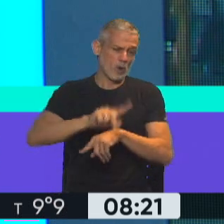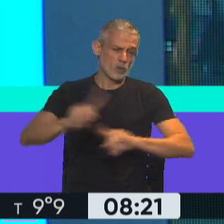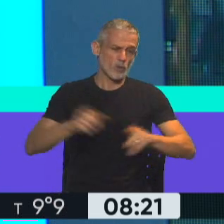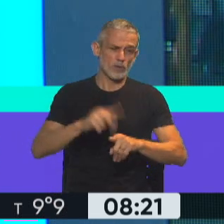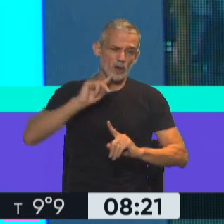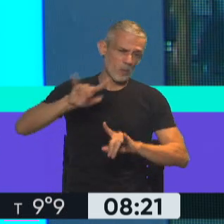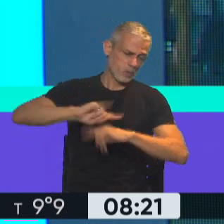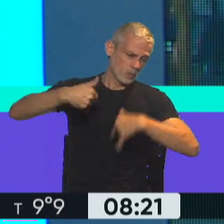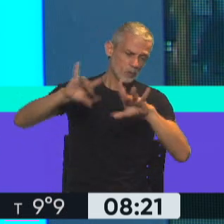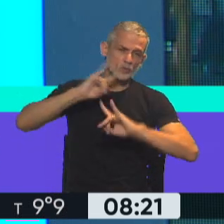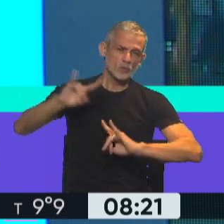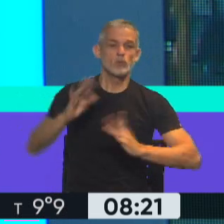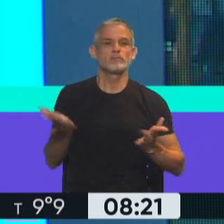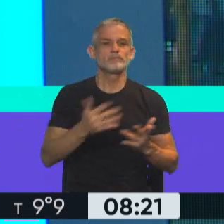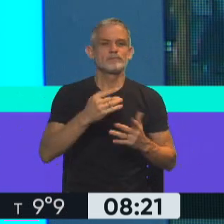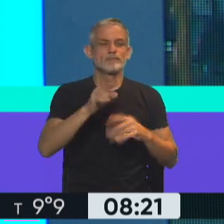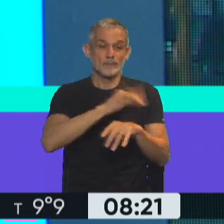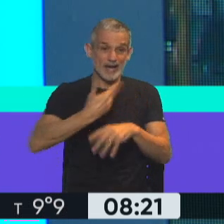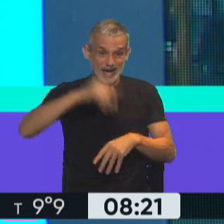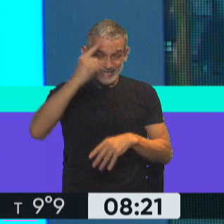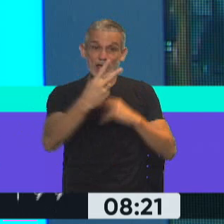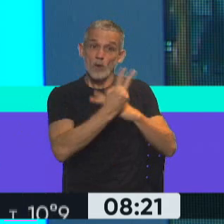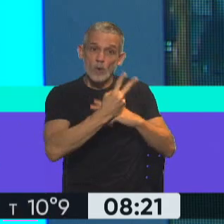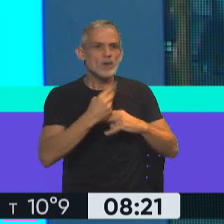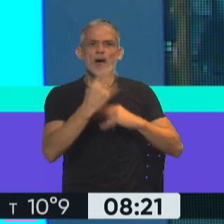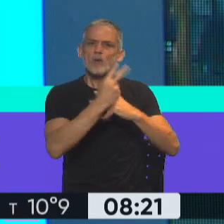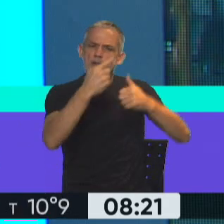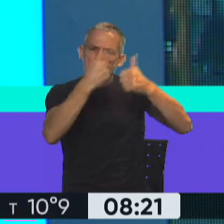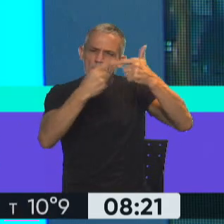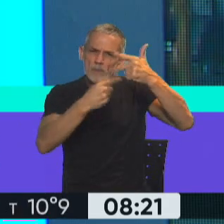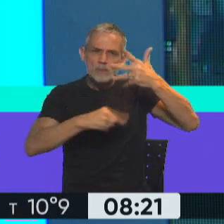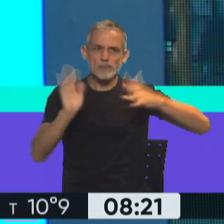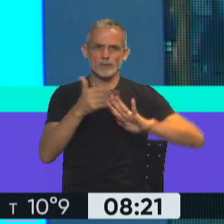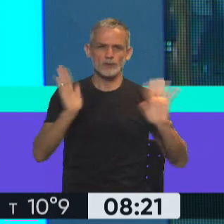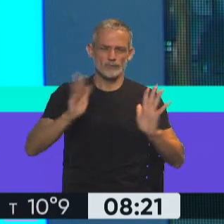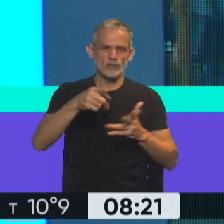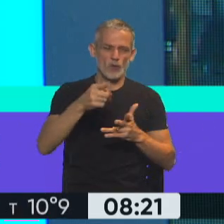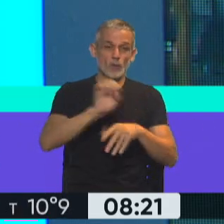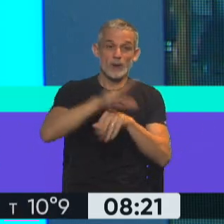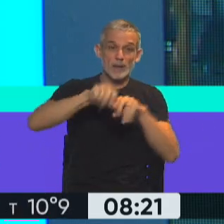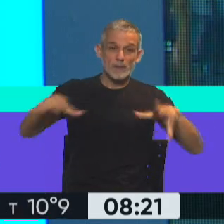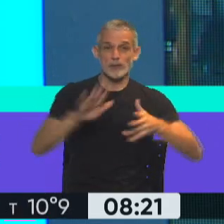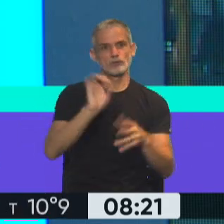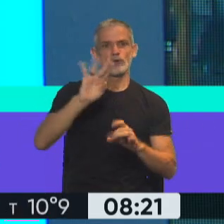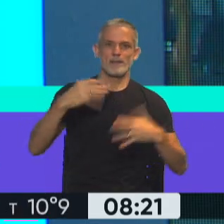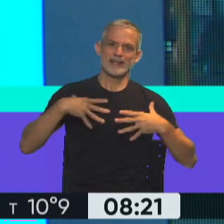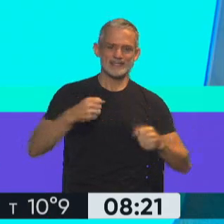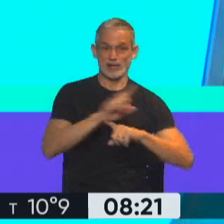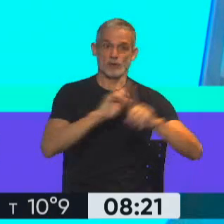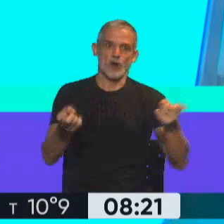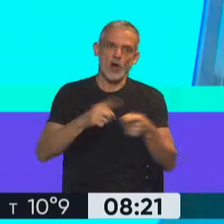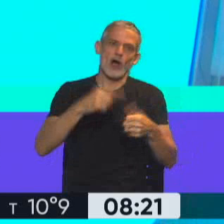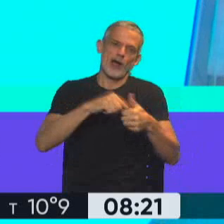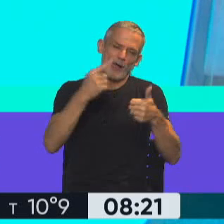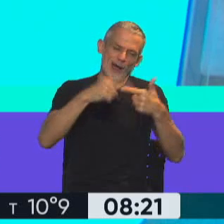y un Estado te cuida es un Estado que te cuida en todos los sentidos, es decir, porque los impactos de esta pandemia no son solo sanitarios. No, esta